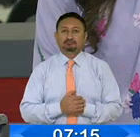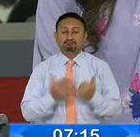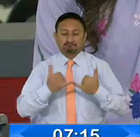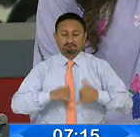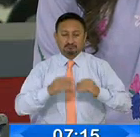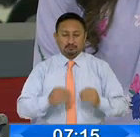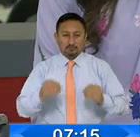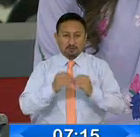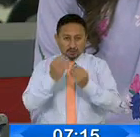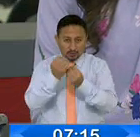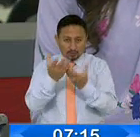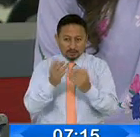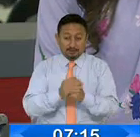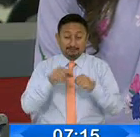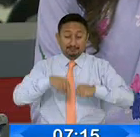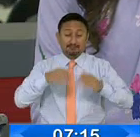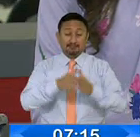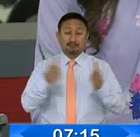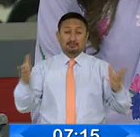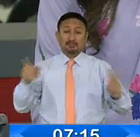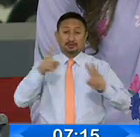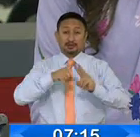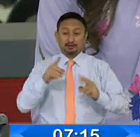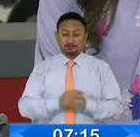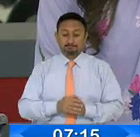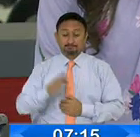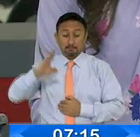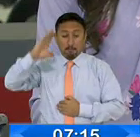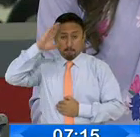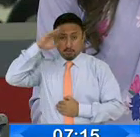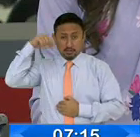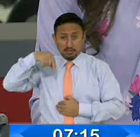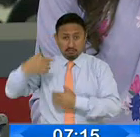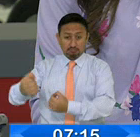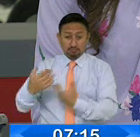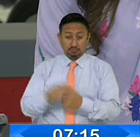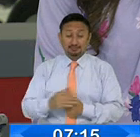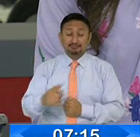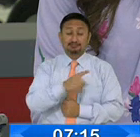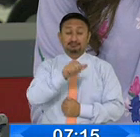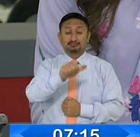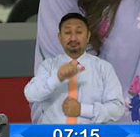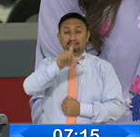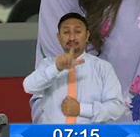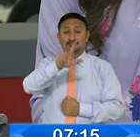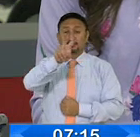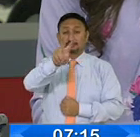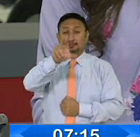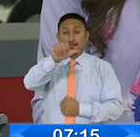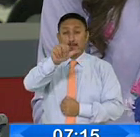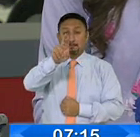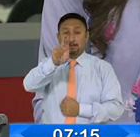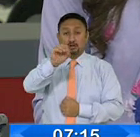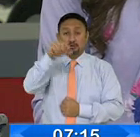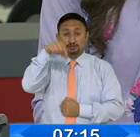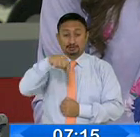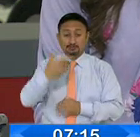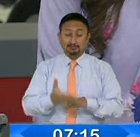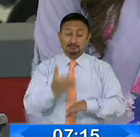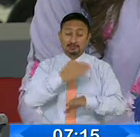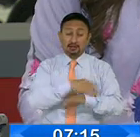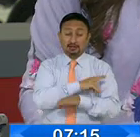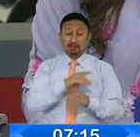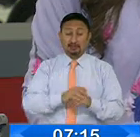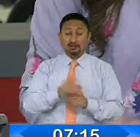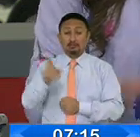Continuamos con más información aquí en El Comercio TV y les contamos que la policía informó sobre la detención de Álvaro Gawa Andrade, quien habría participado en el asesinato de